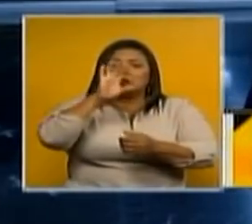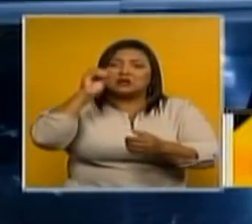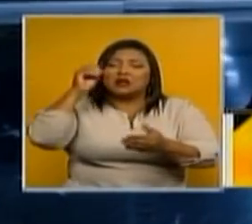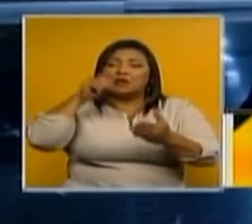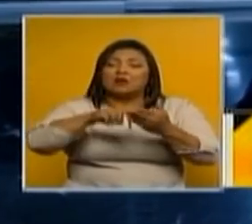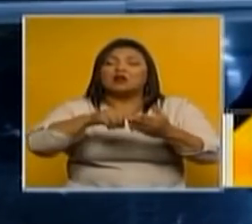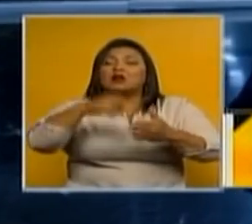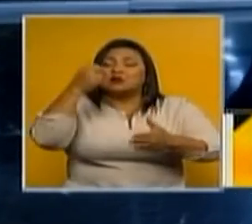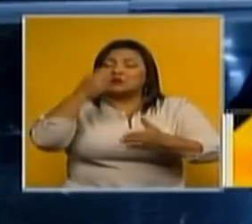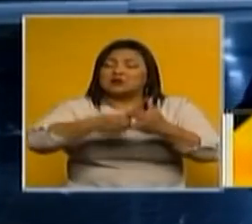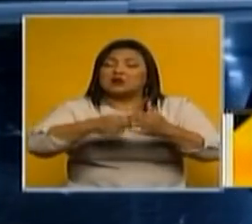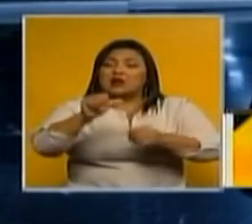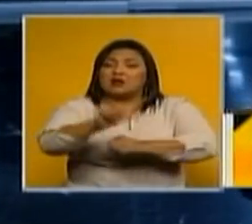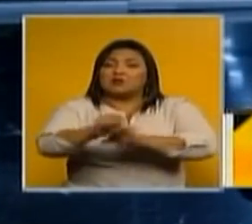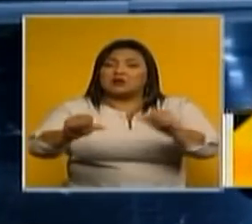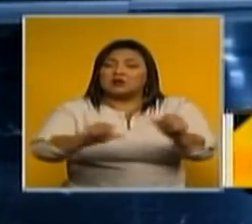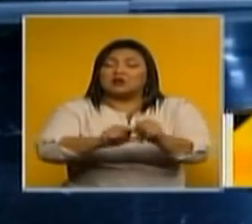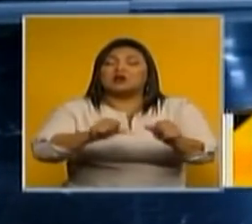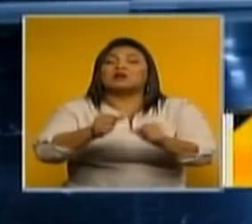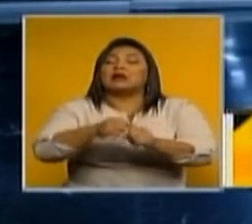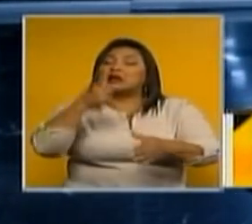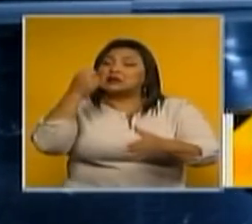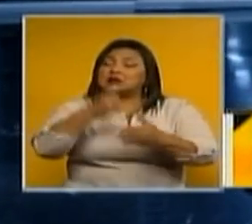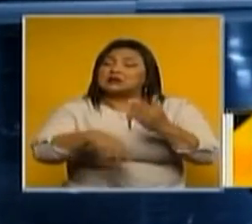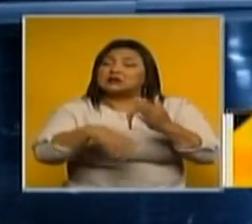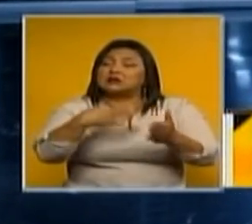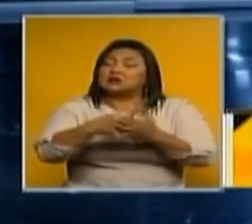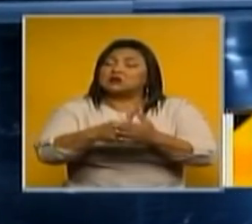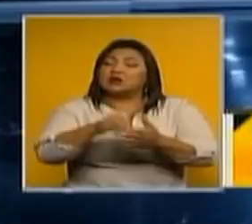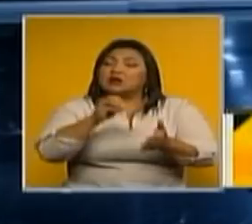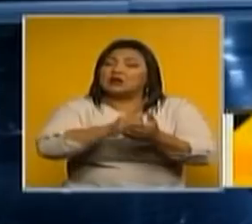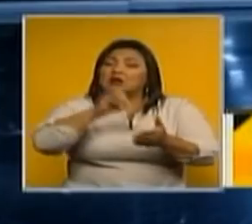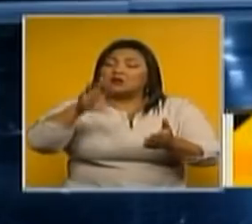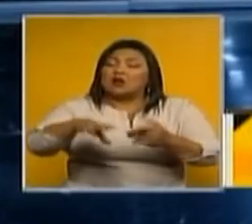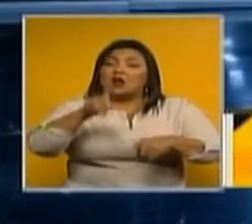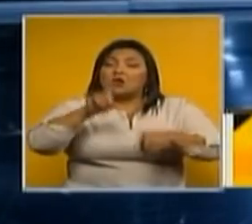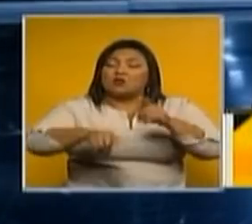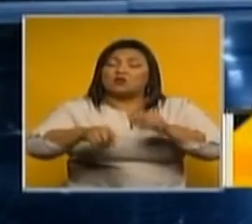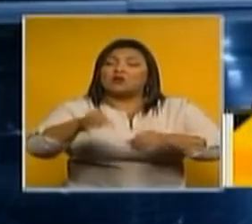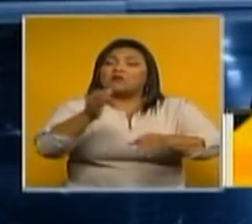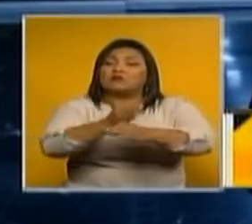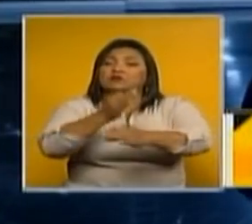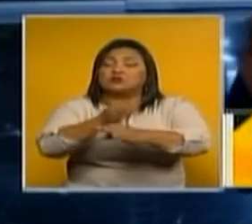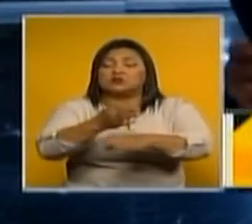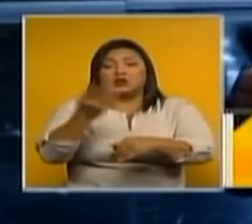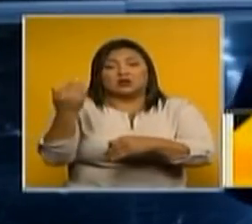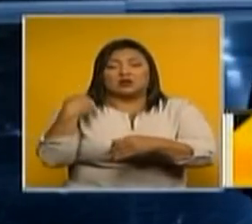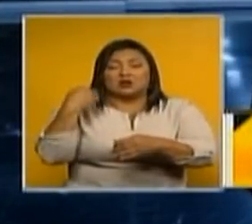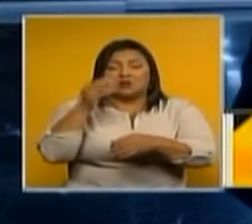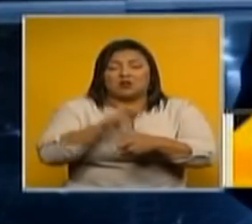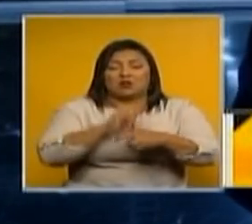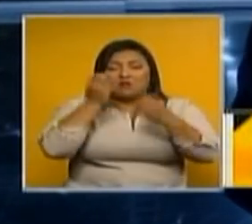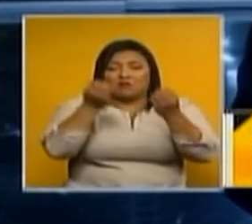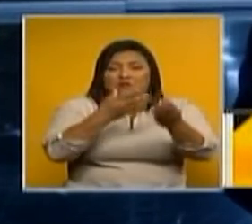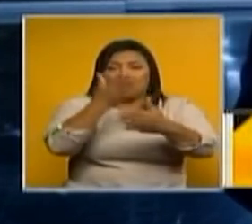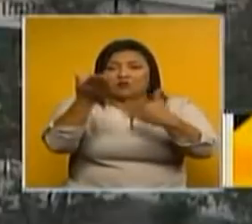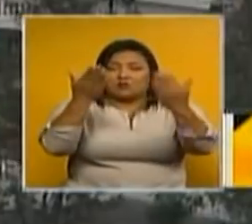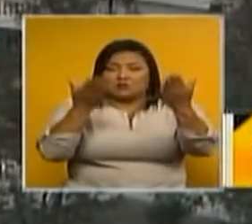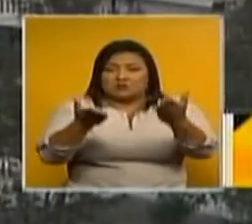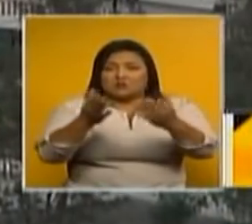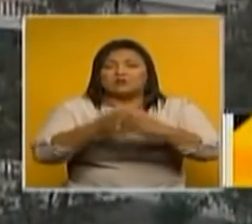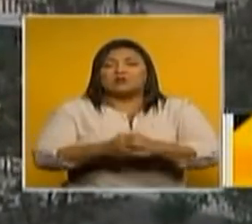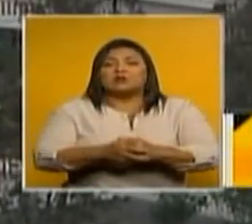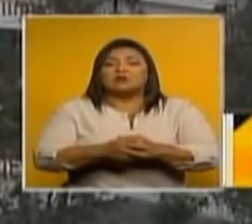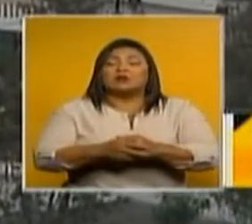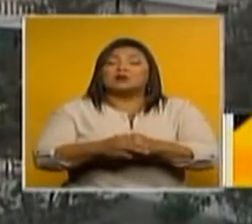en sanciones administrativas y sanciones de destitución a algunos funcionarios. Tenemos un reportaje al respecto.